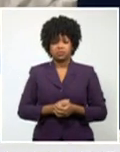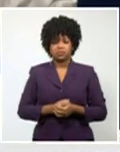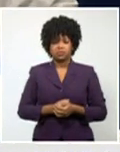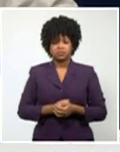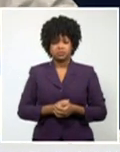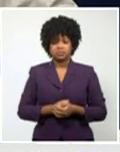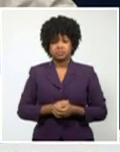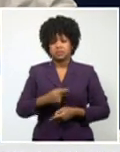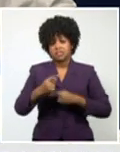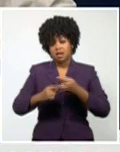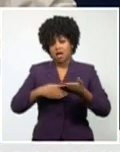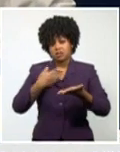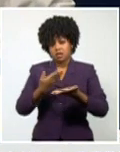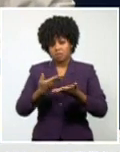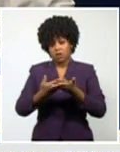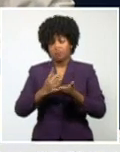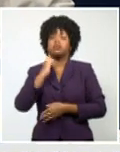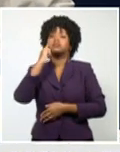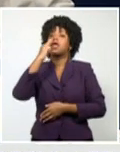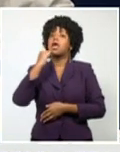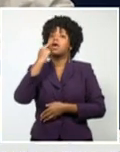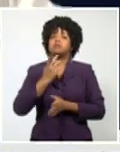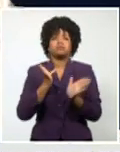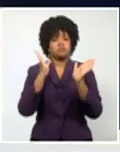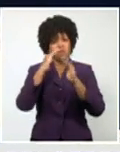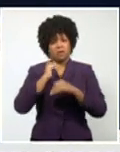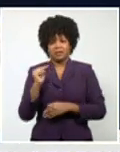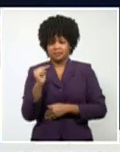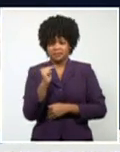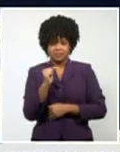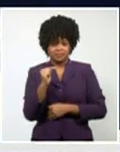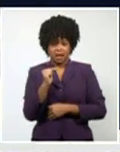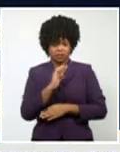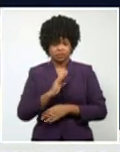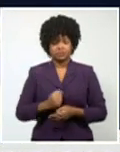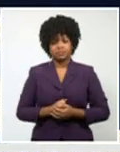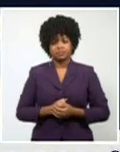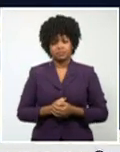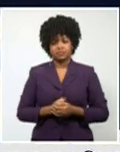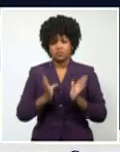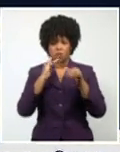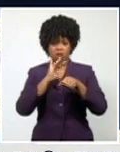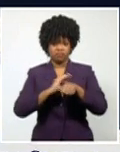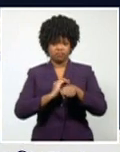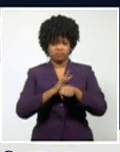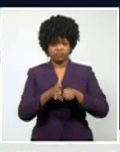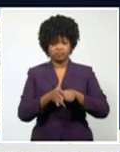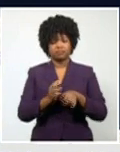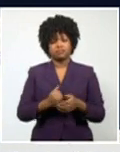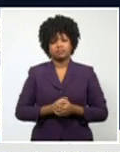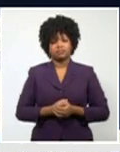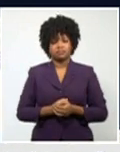que se le hace evolutivamente, pues resultó negativo. Por lo tanto, sale de la relación de